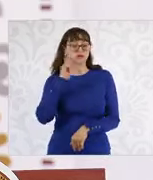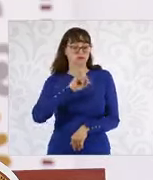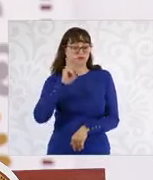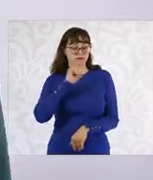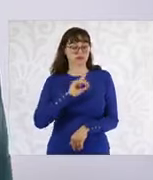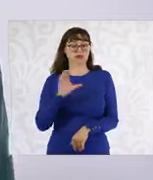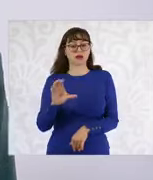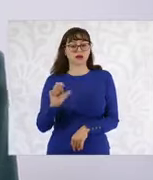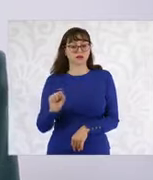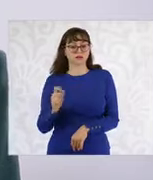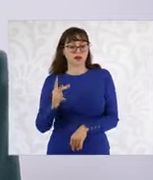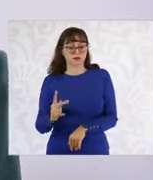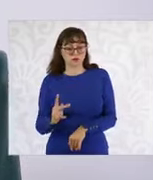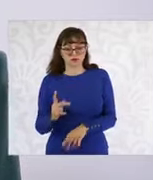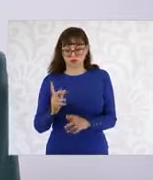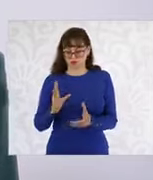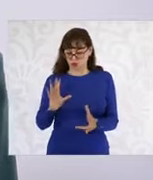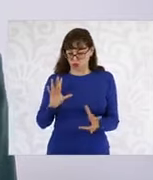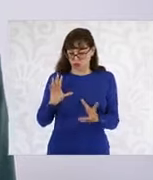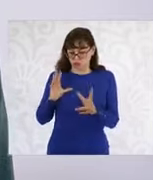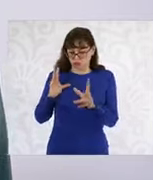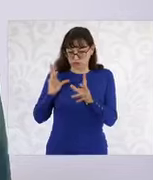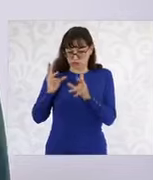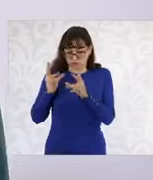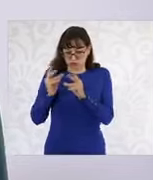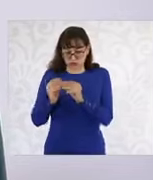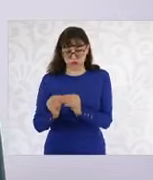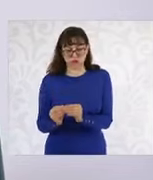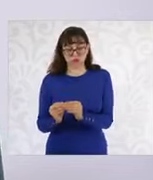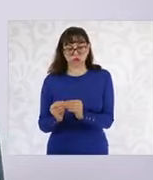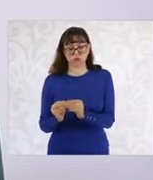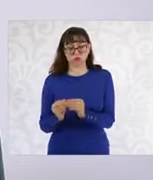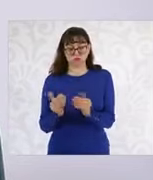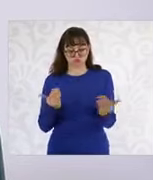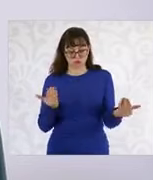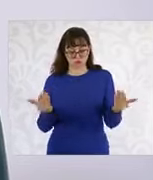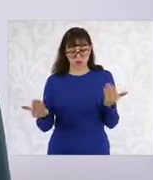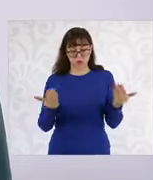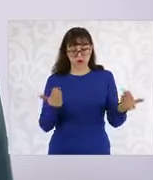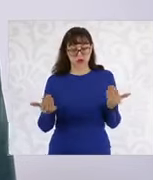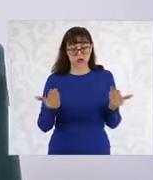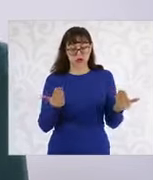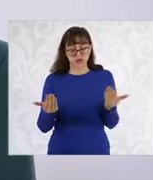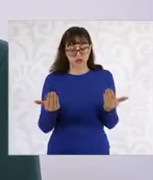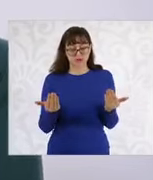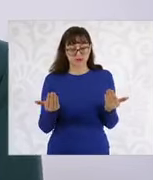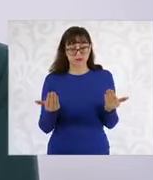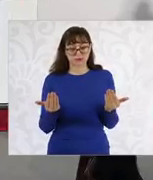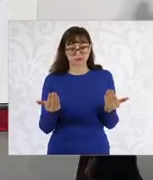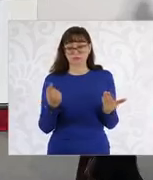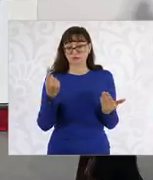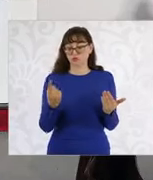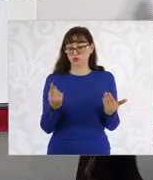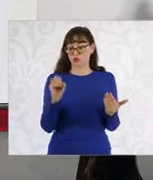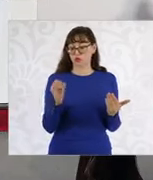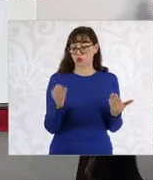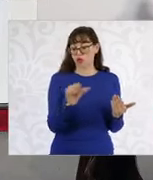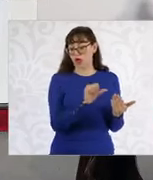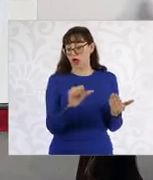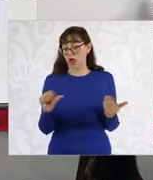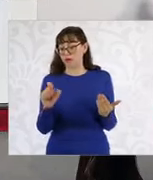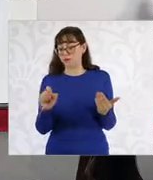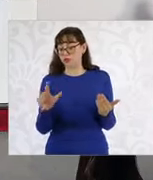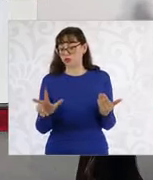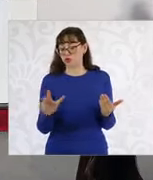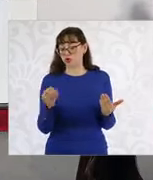Pardo, y contando los datos preliminares del día primero de octubre hasta el 28